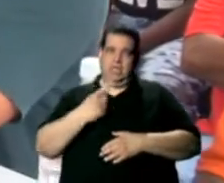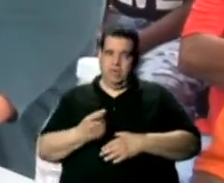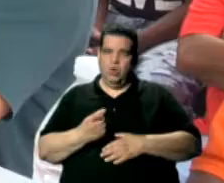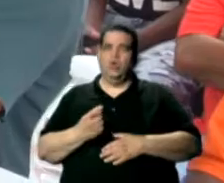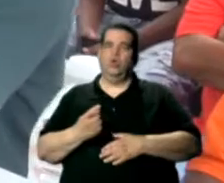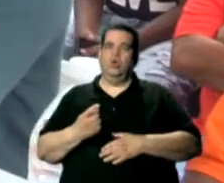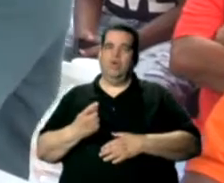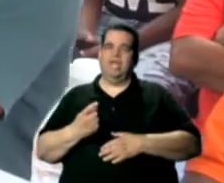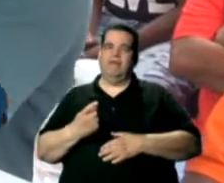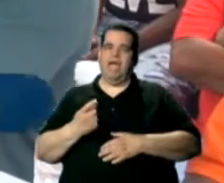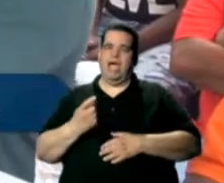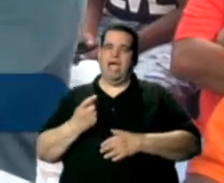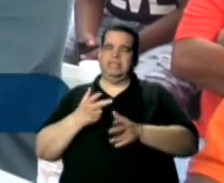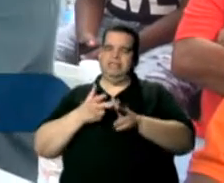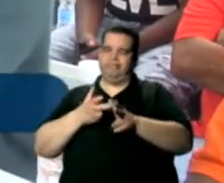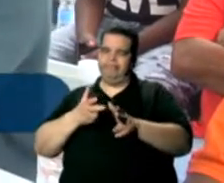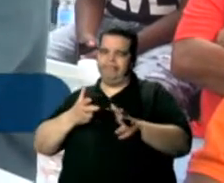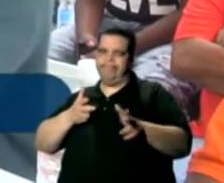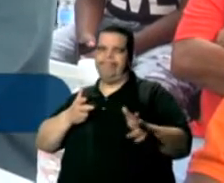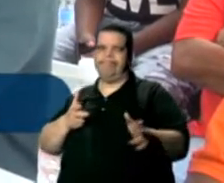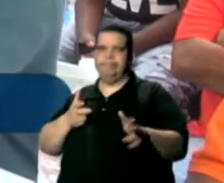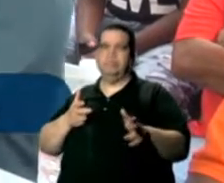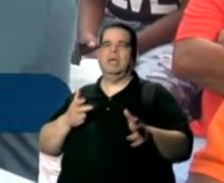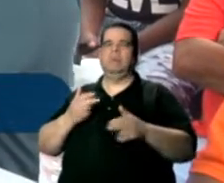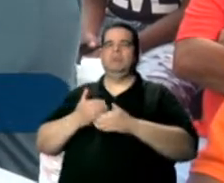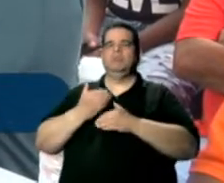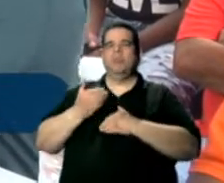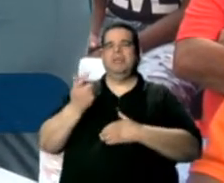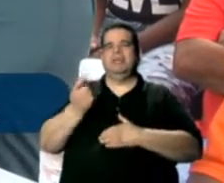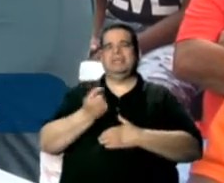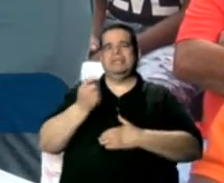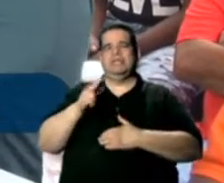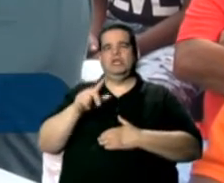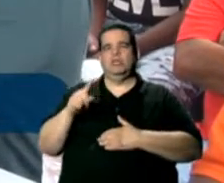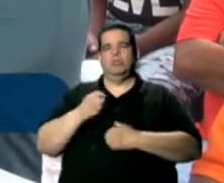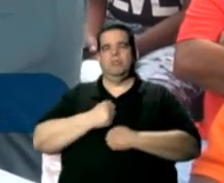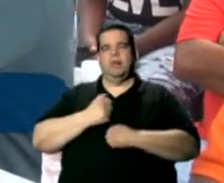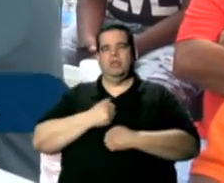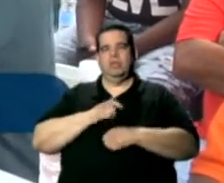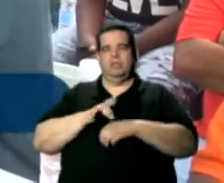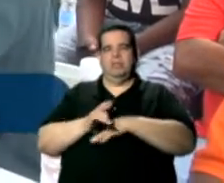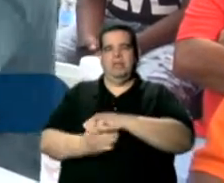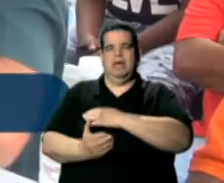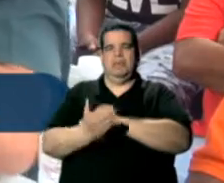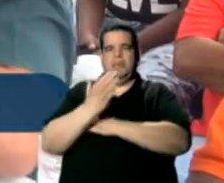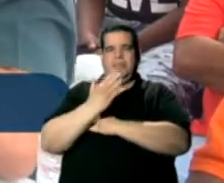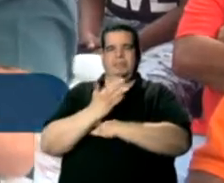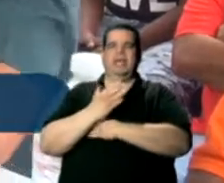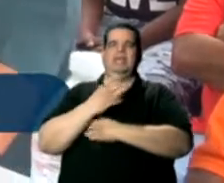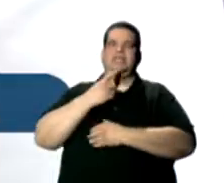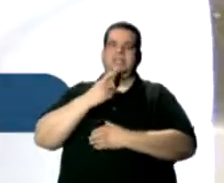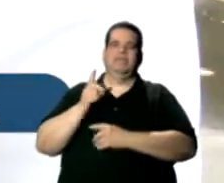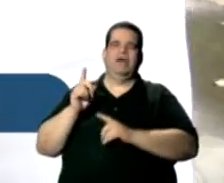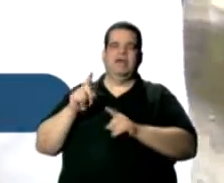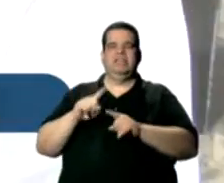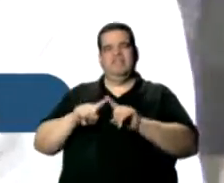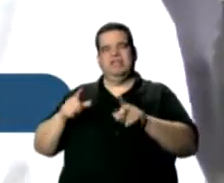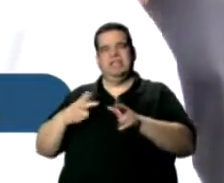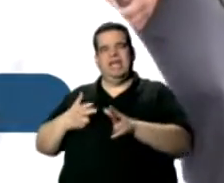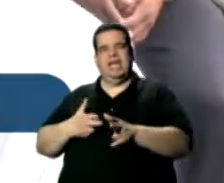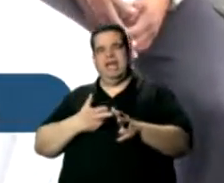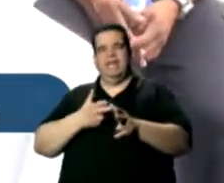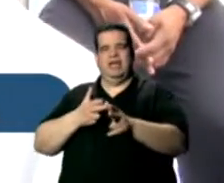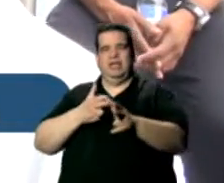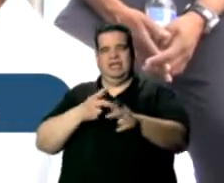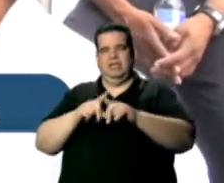movilización motorizada el próximo martes 31 de mayo. Desde tempranas horas de la mañana, las organizaciones se desplazarán en varias caravanas